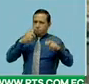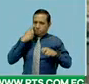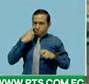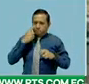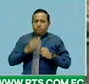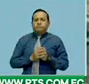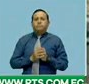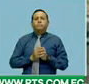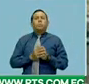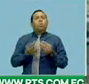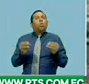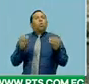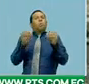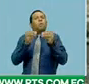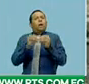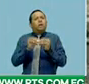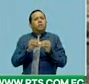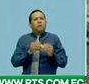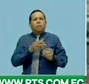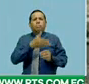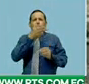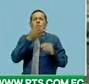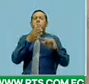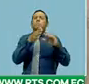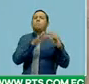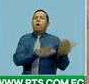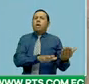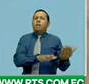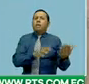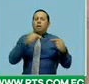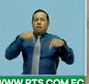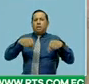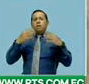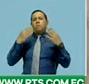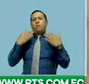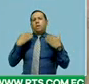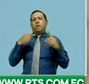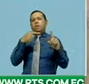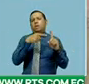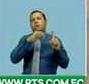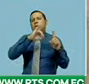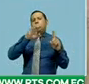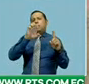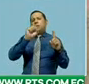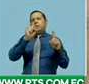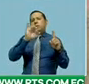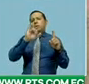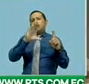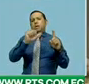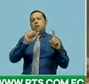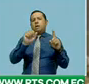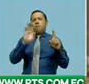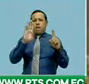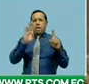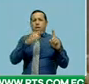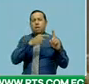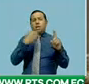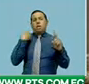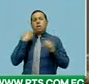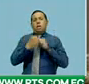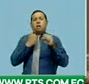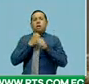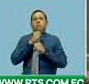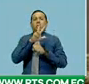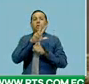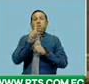Otra muerte violenta tuvo lugar en Guayaquil. Esta vez la víctima fue Jessica B., de 31 años, quien estaba sentada en un bordillo en